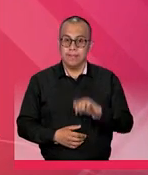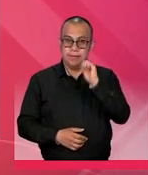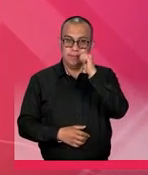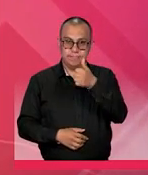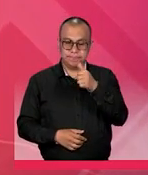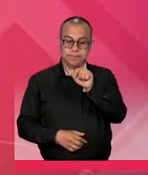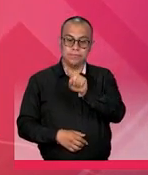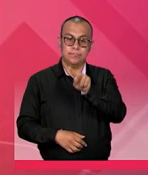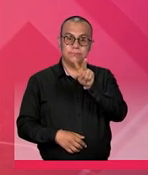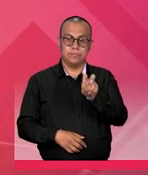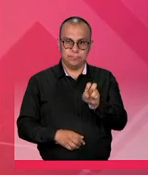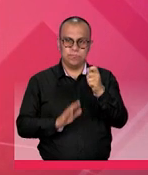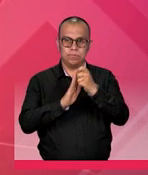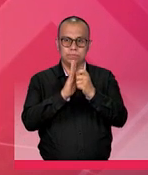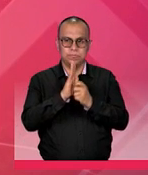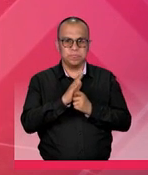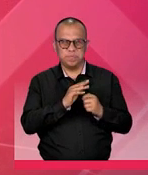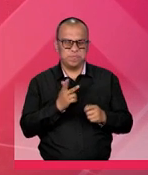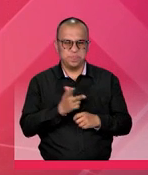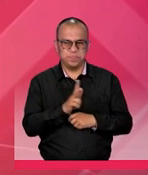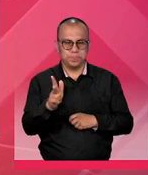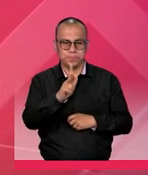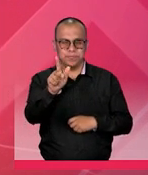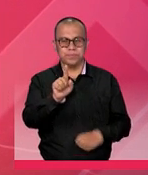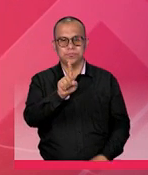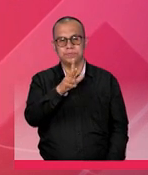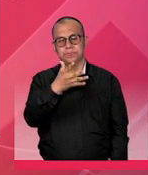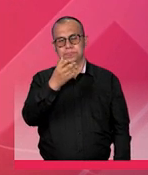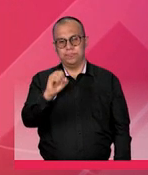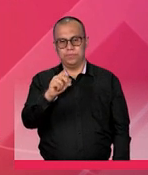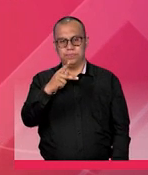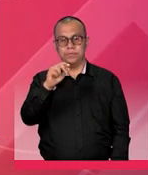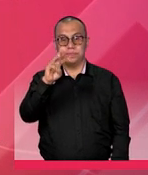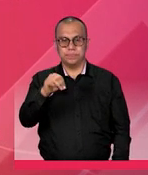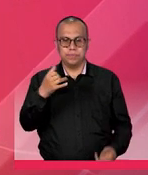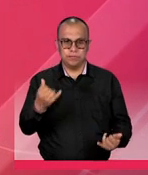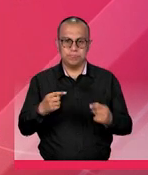de 191.5 kilómetros con 7 puertos de montaña.